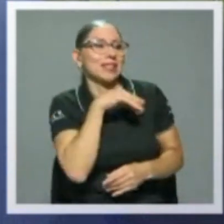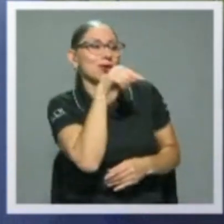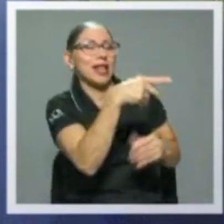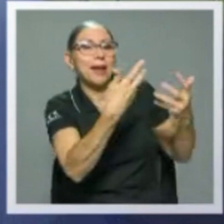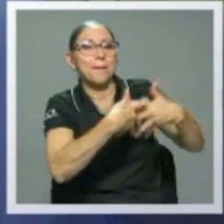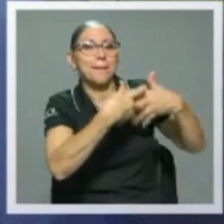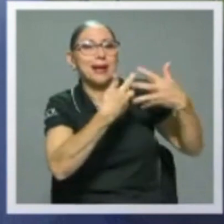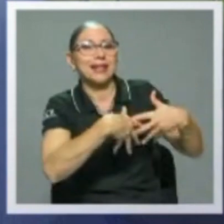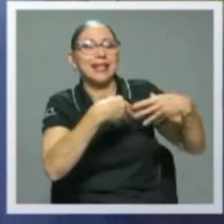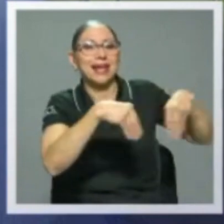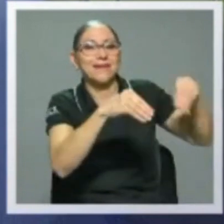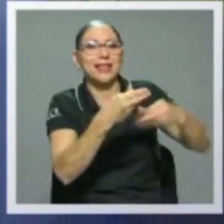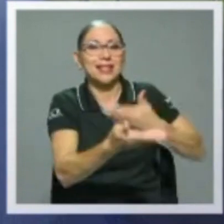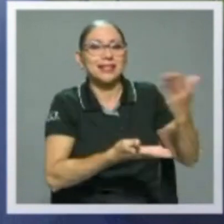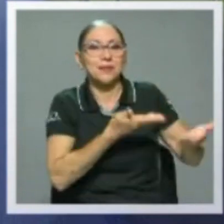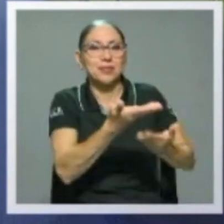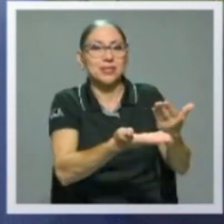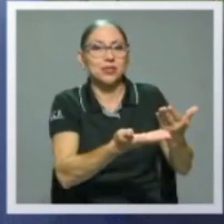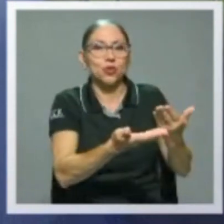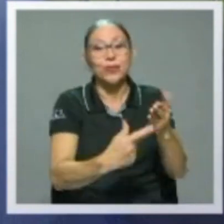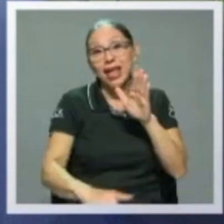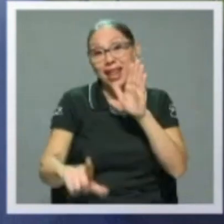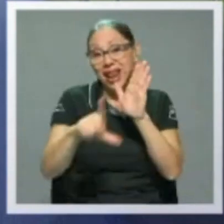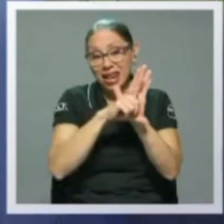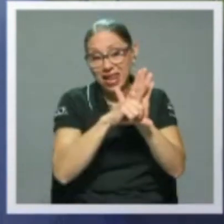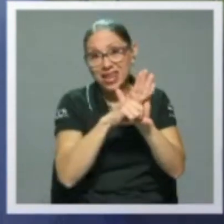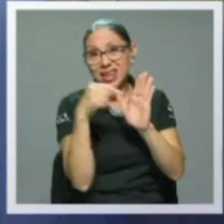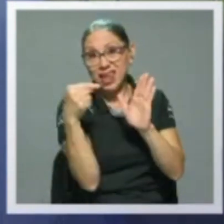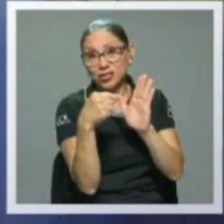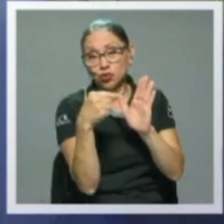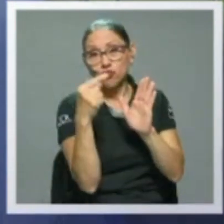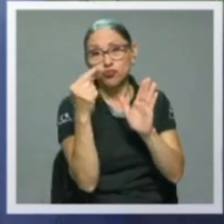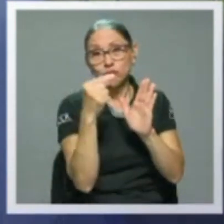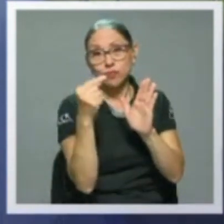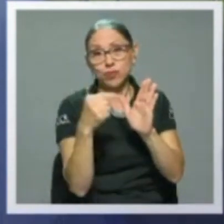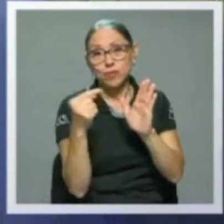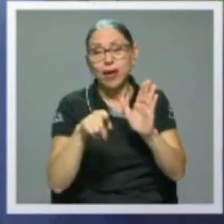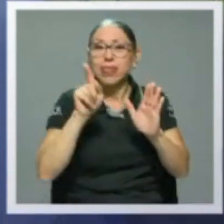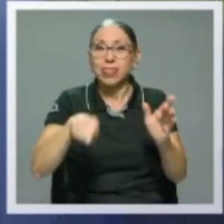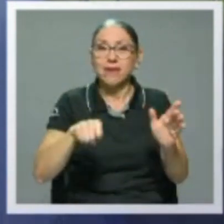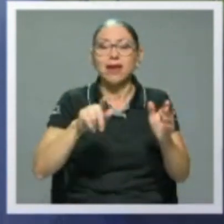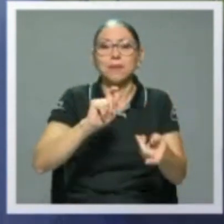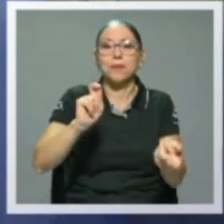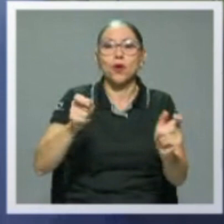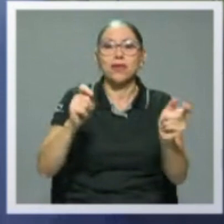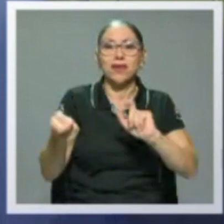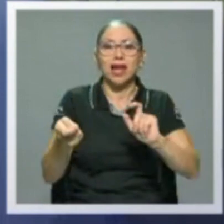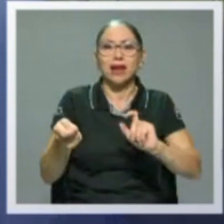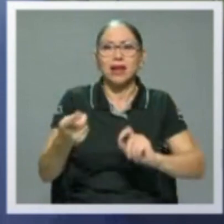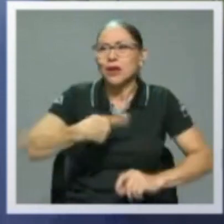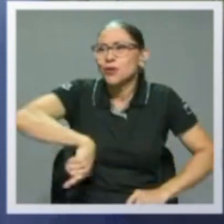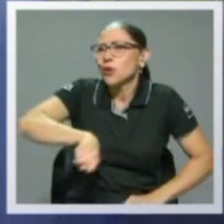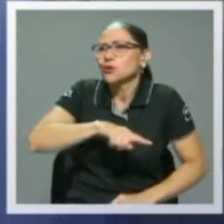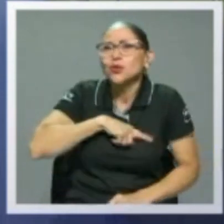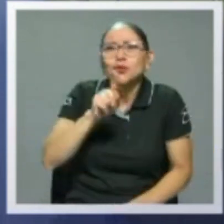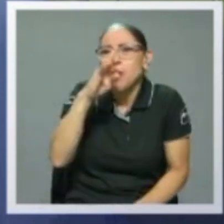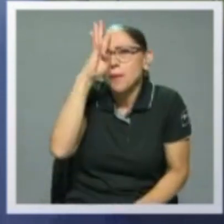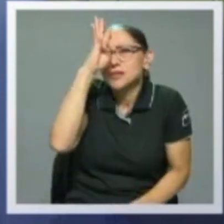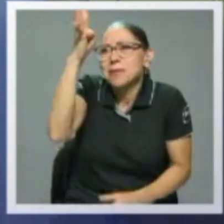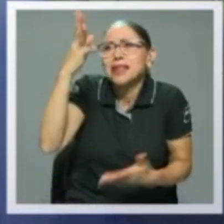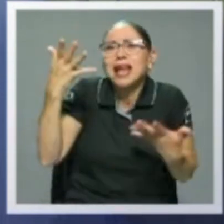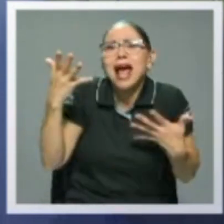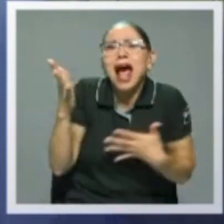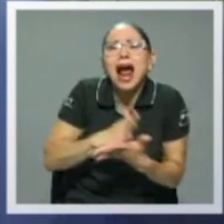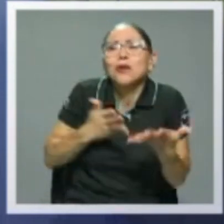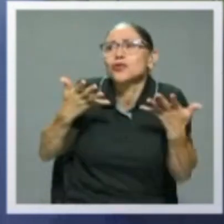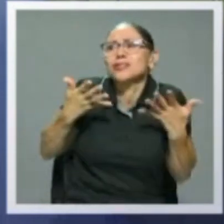estos temas en la ley hay que modificarlos y eso no tenemos que ponernos a inventar la pólvora. Fijémonos en un caso